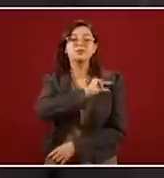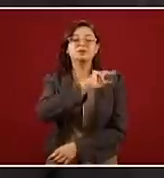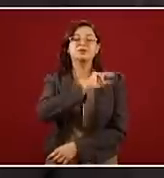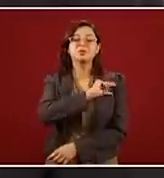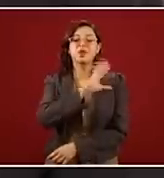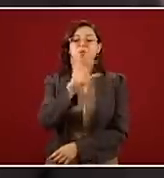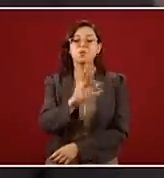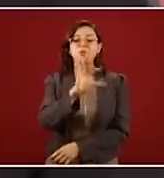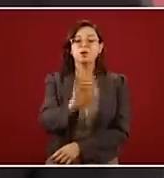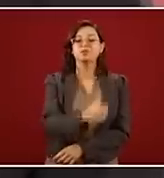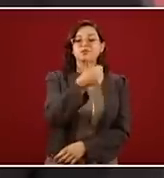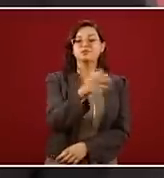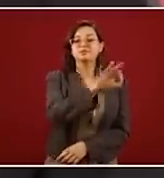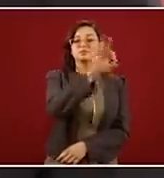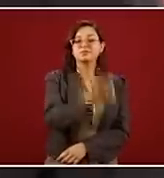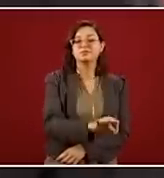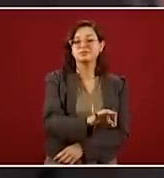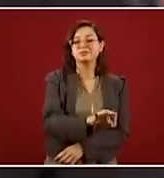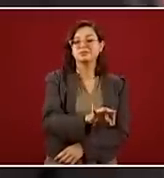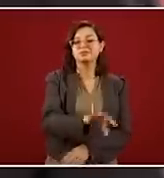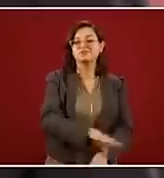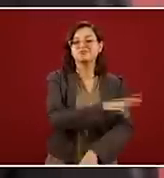46% sector privado,